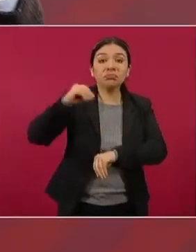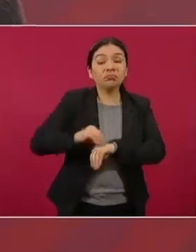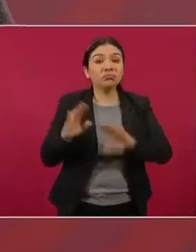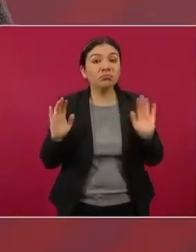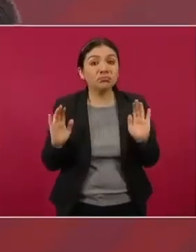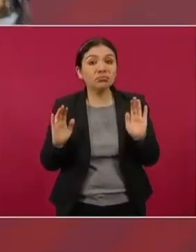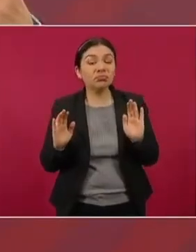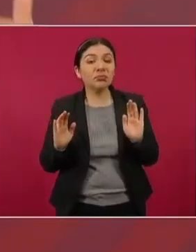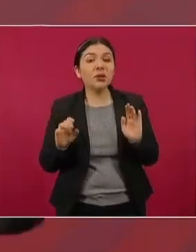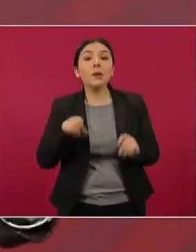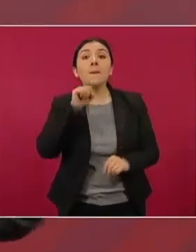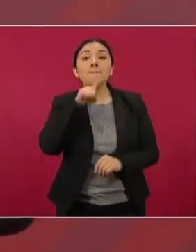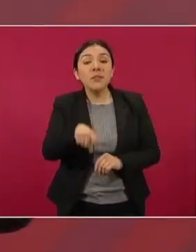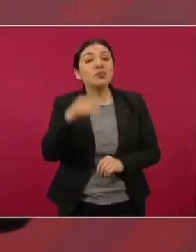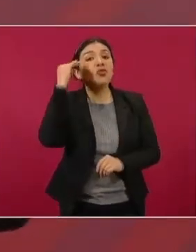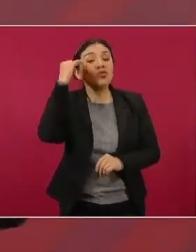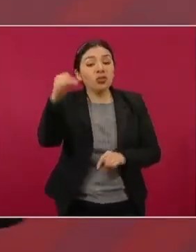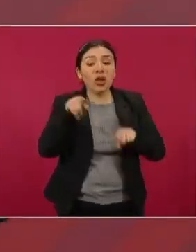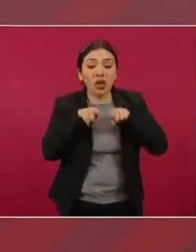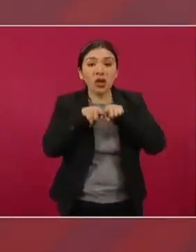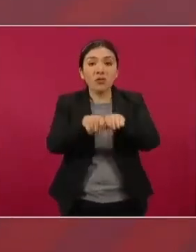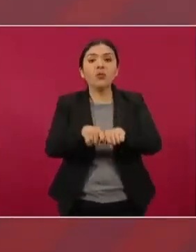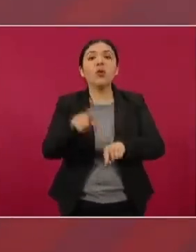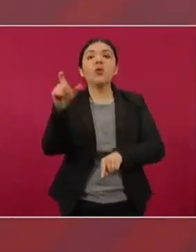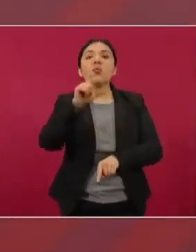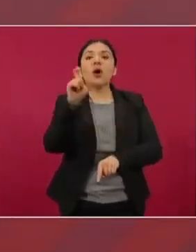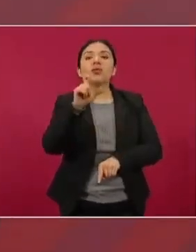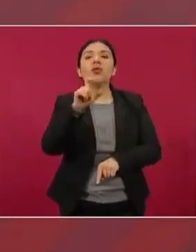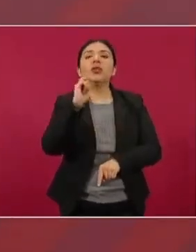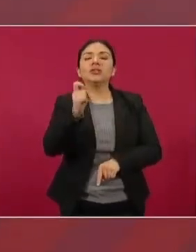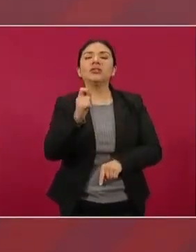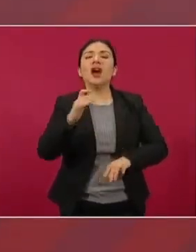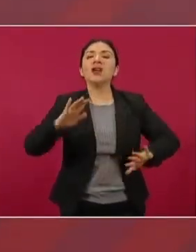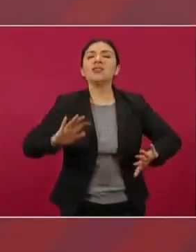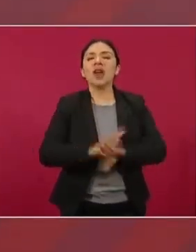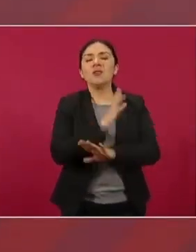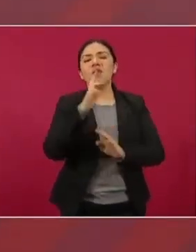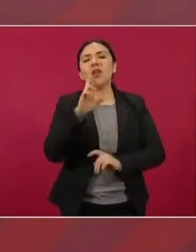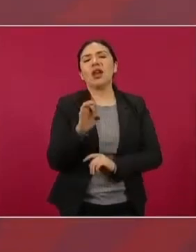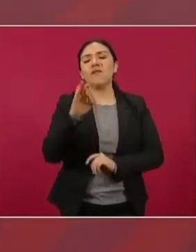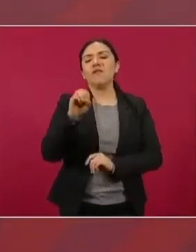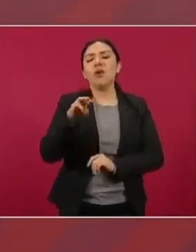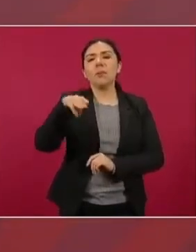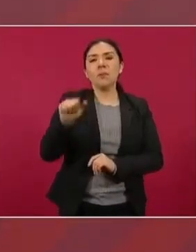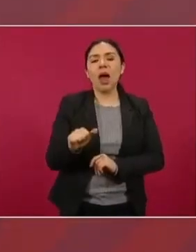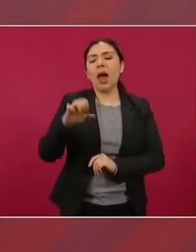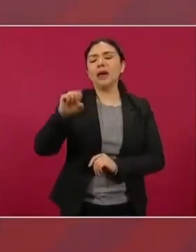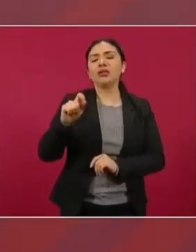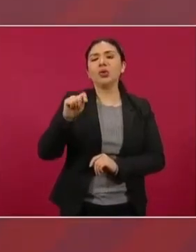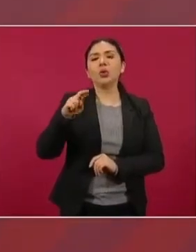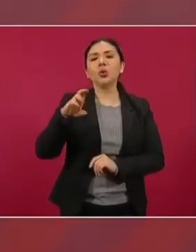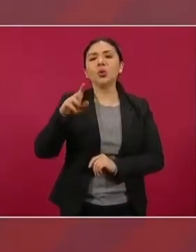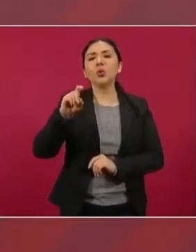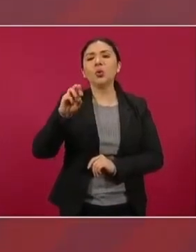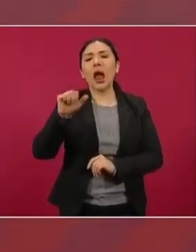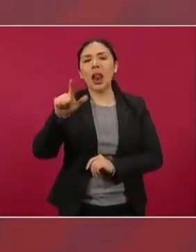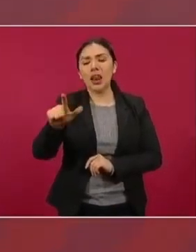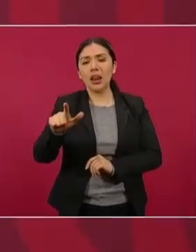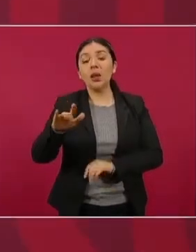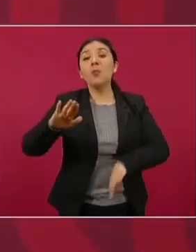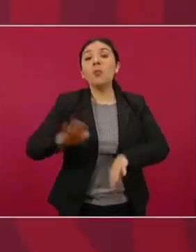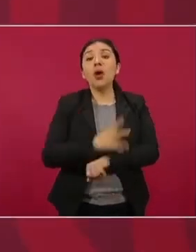en paralelo a las llamadas reformas estructurales porque el propósito era